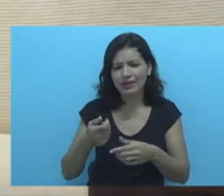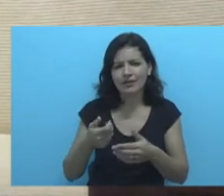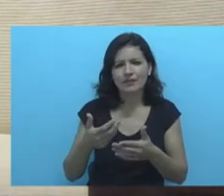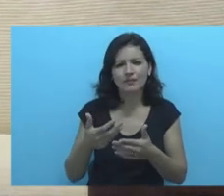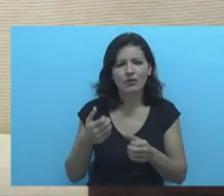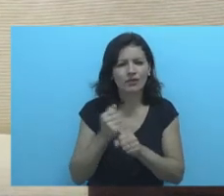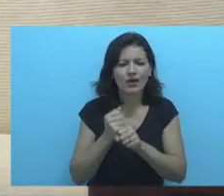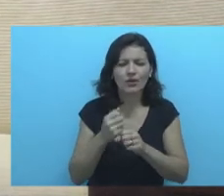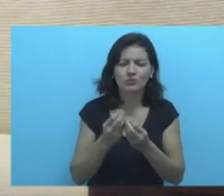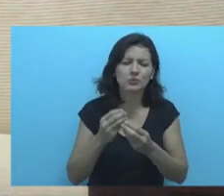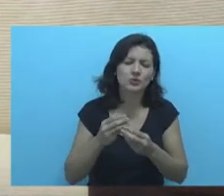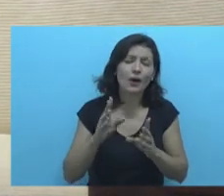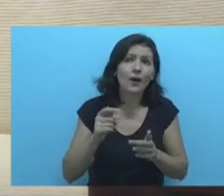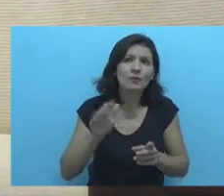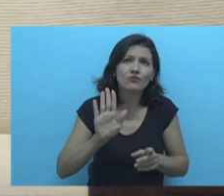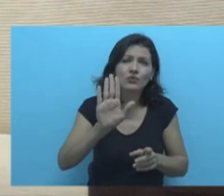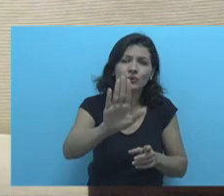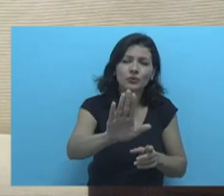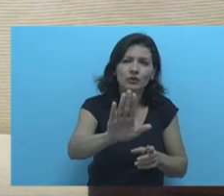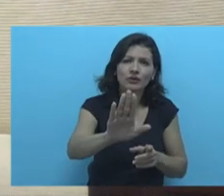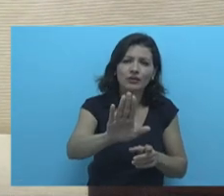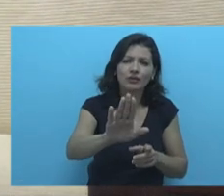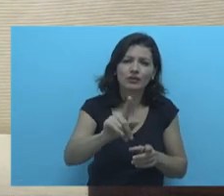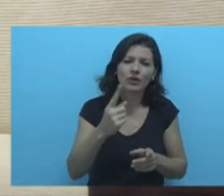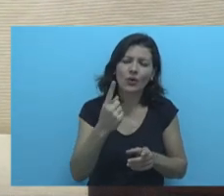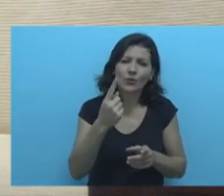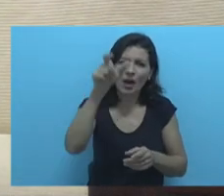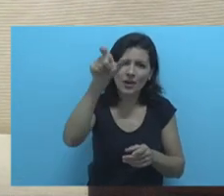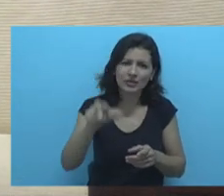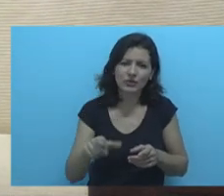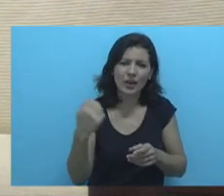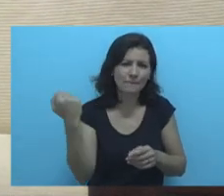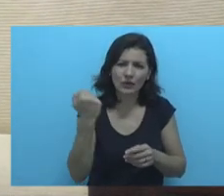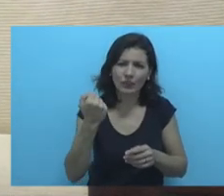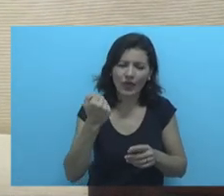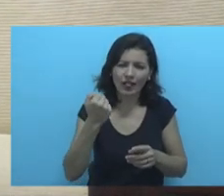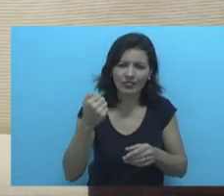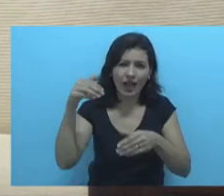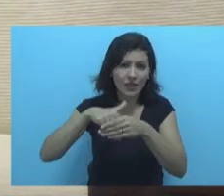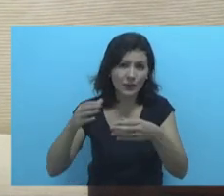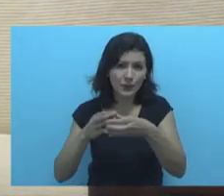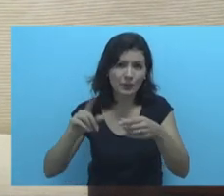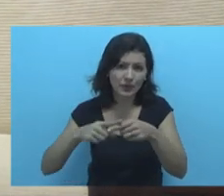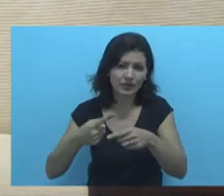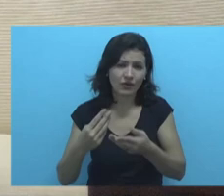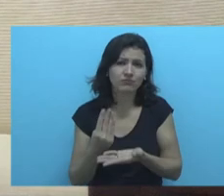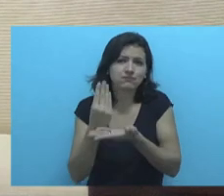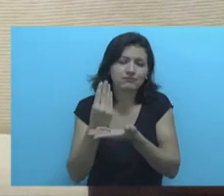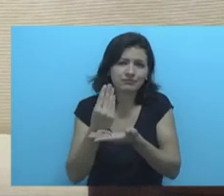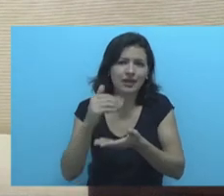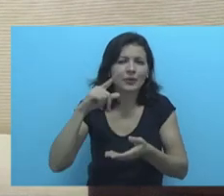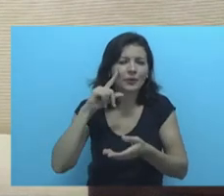cuando lo analicemos más adelante o lo analicen otros, una de esas cosas que hizo el Partido Socialista fue darle un espacio a